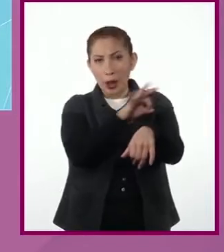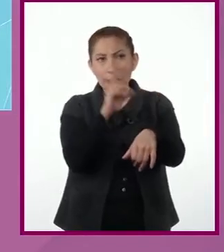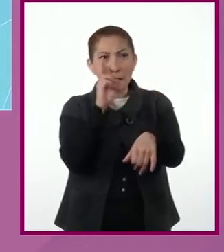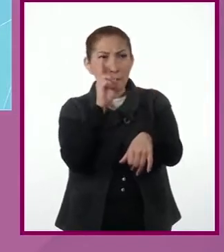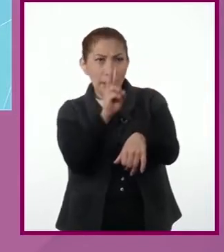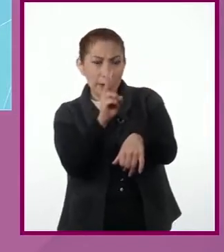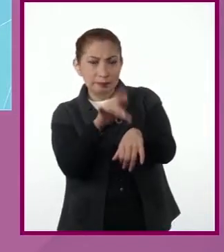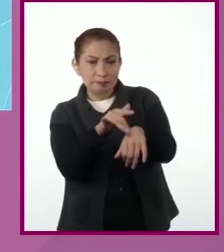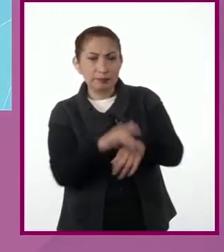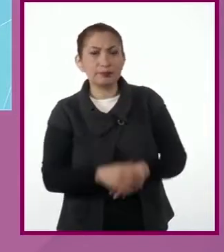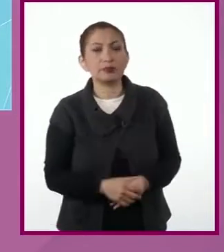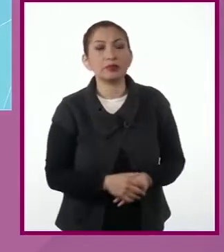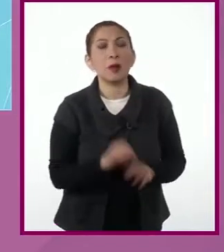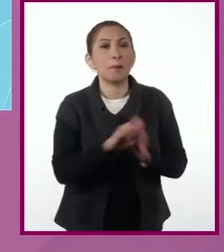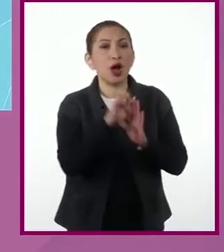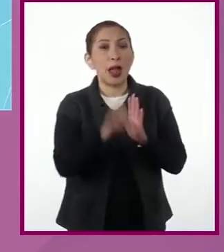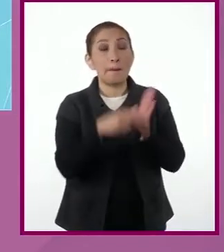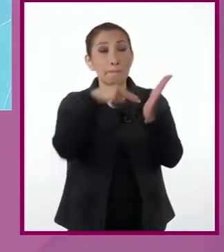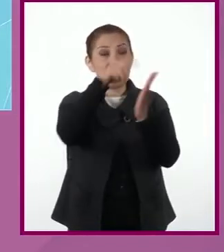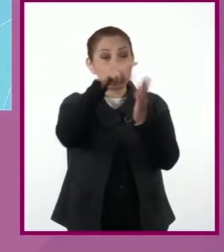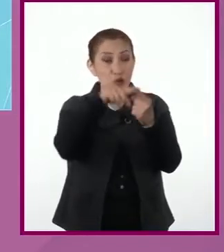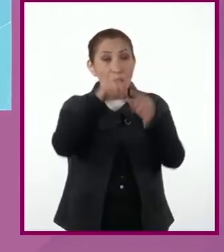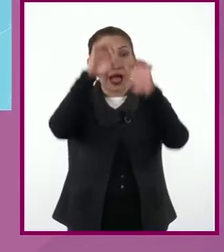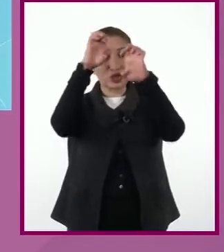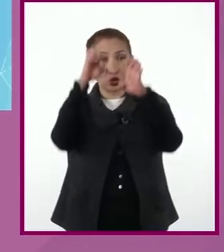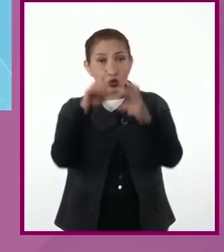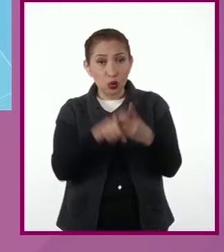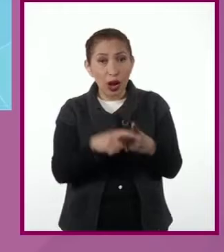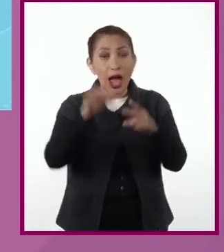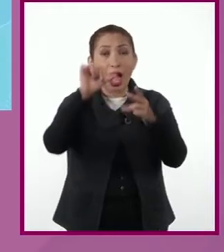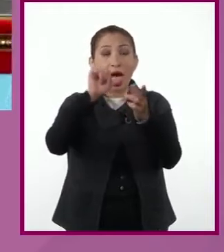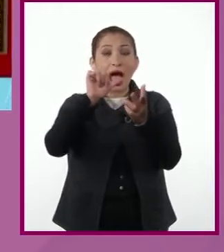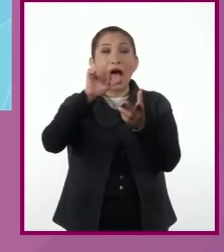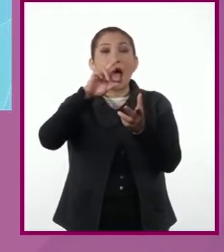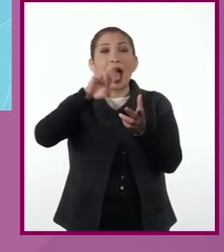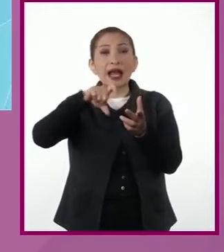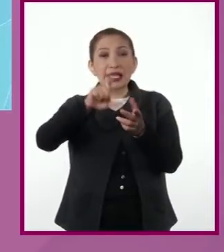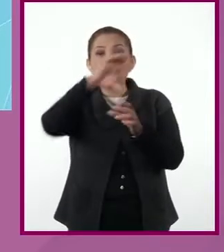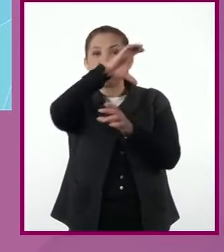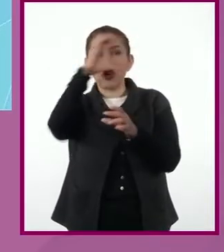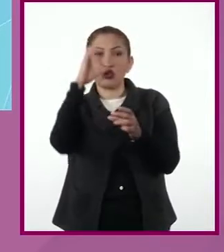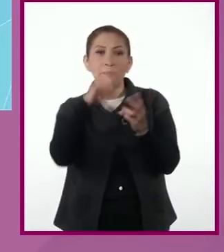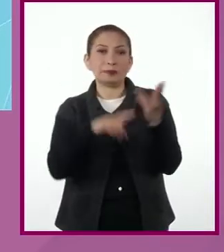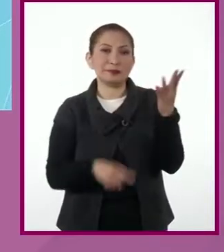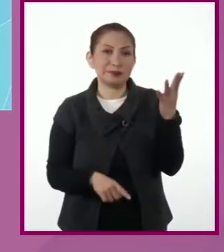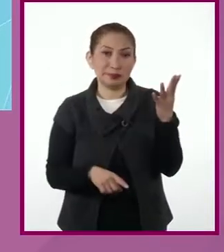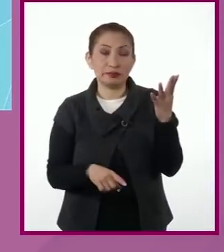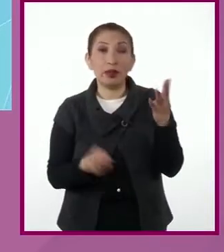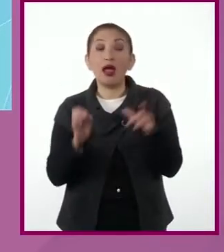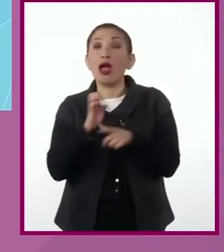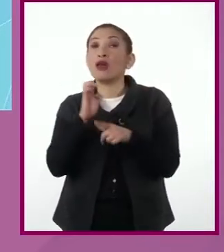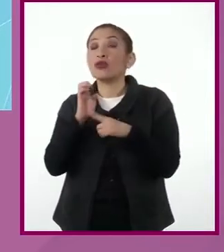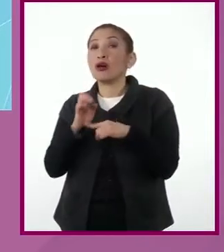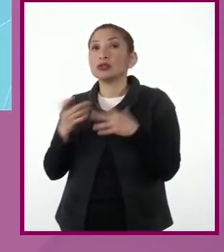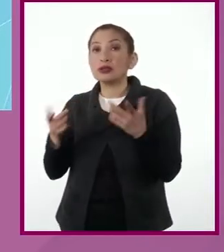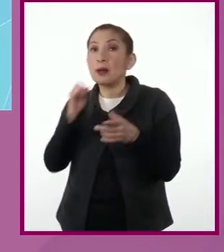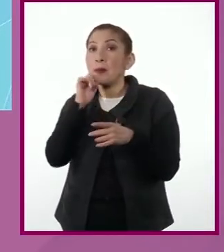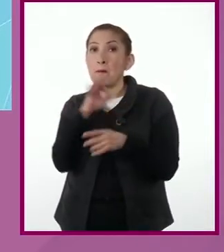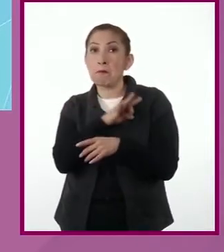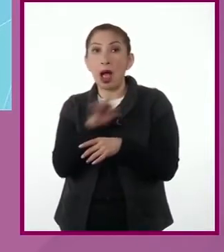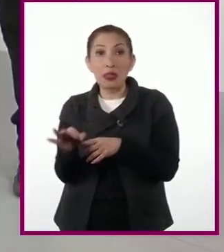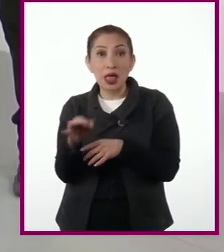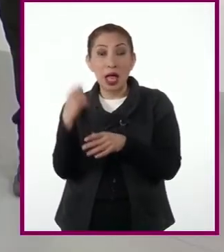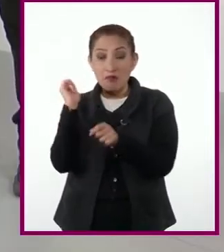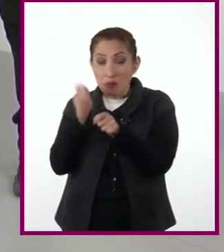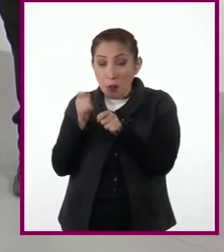pueden ver o tocar, como la pintura, la escultura, la arquitectura y la fotografía. Entonces, maestra, ¿también puede ser